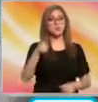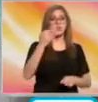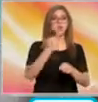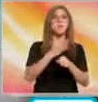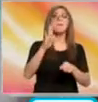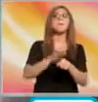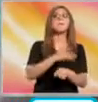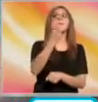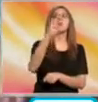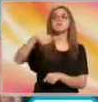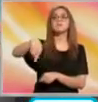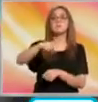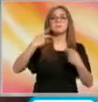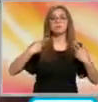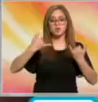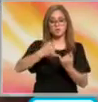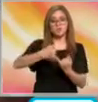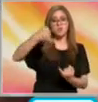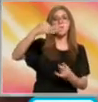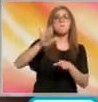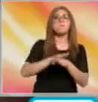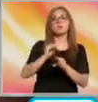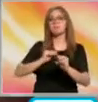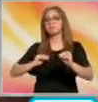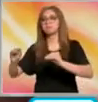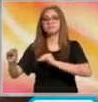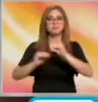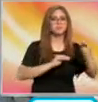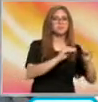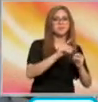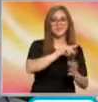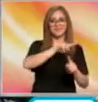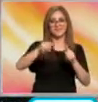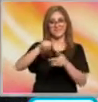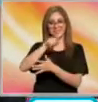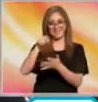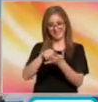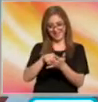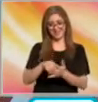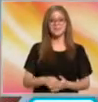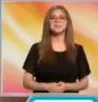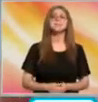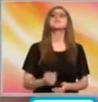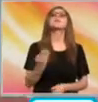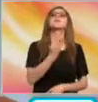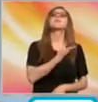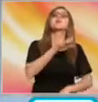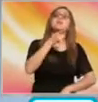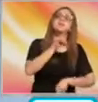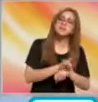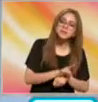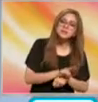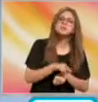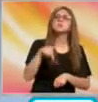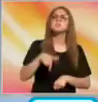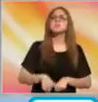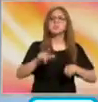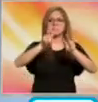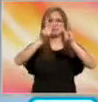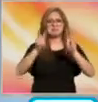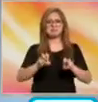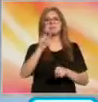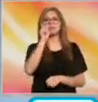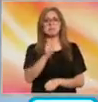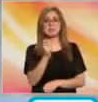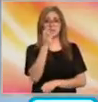están Así corriendo es. de un lado a otro aquí de la casa. Buenos días, buenos días al público. ¿Qué nos traes, Pues hoy Buenas. vamos a hablar de tres obras